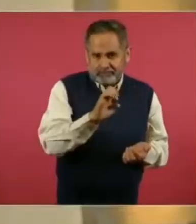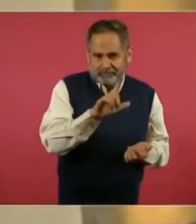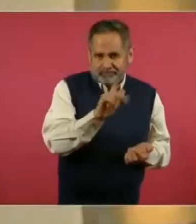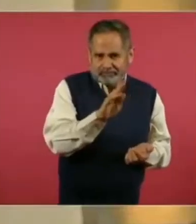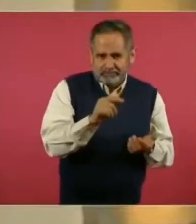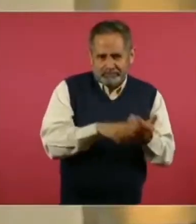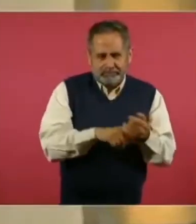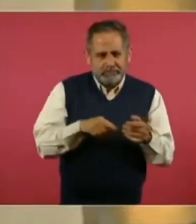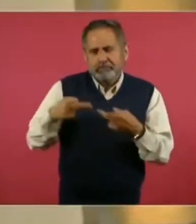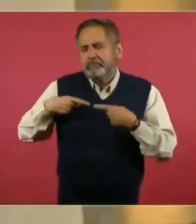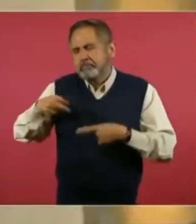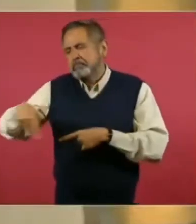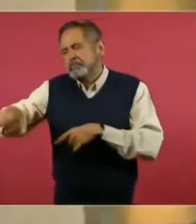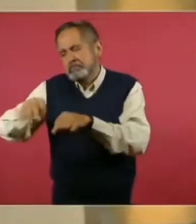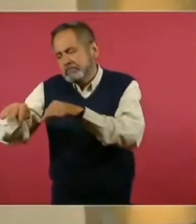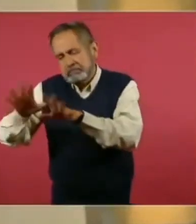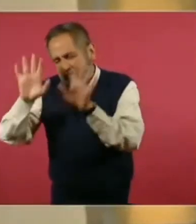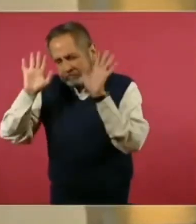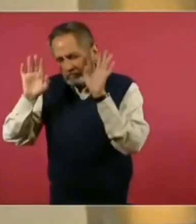un trabajador al servicio del Estado